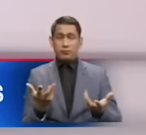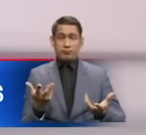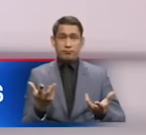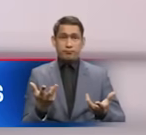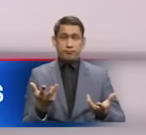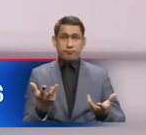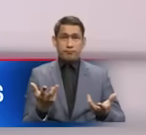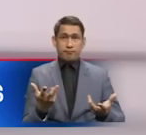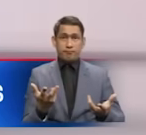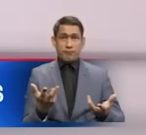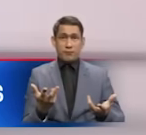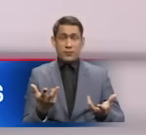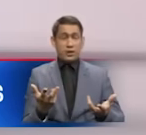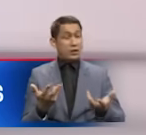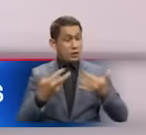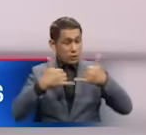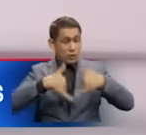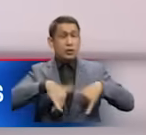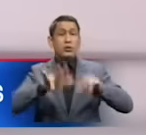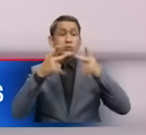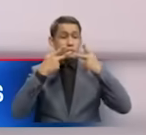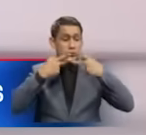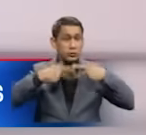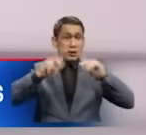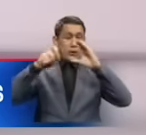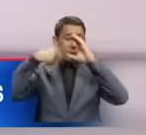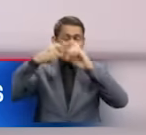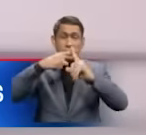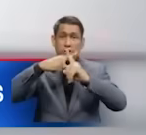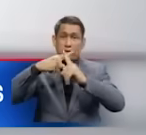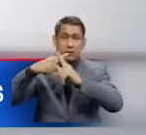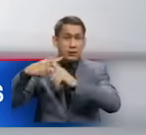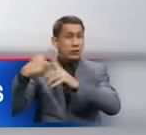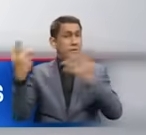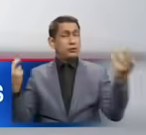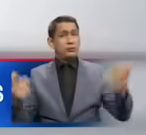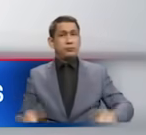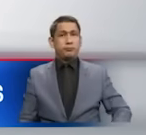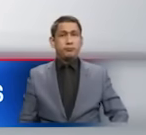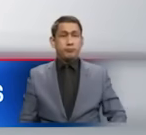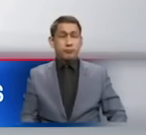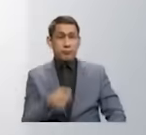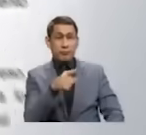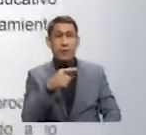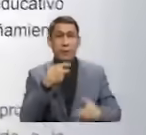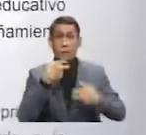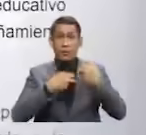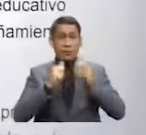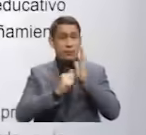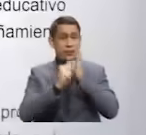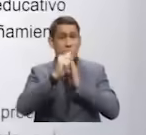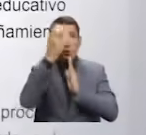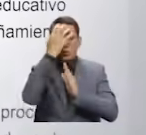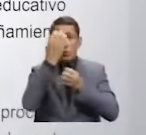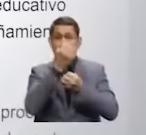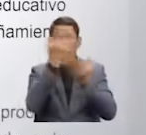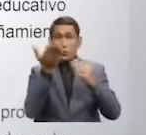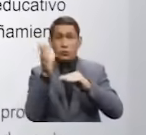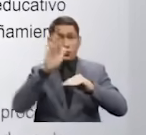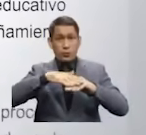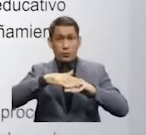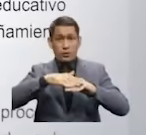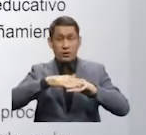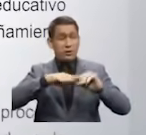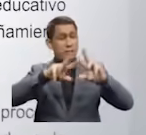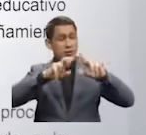que siga difundiéndose ese video y ponen un alto a esta situación. Ante este hecho, el Ministerio de Educación informó sobre su